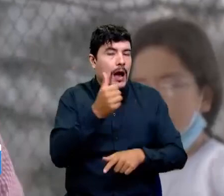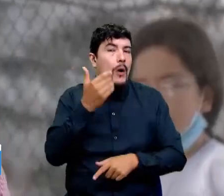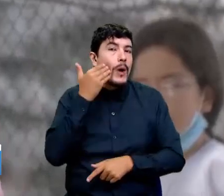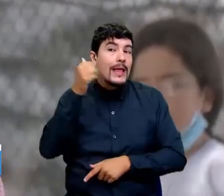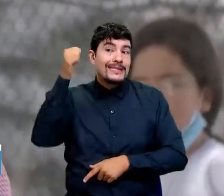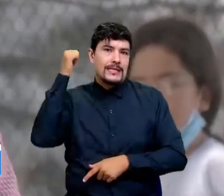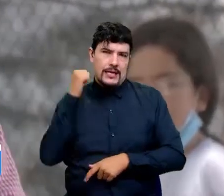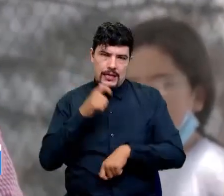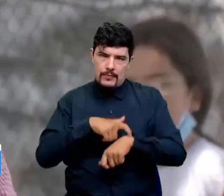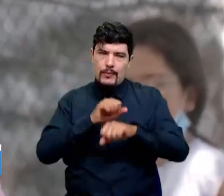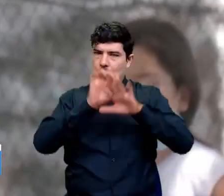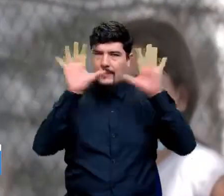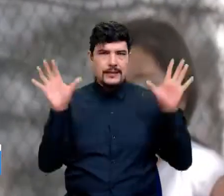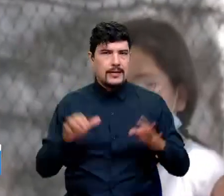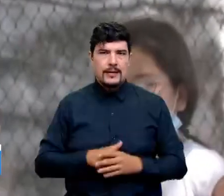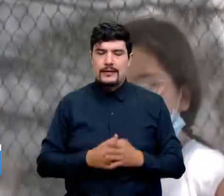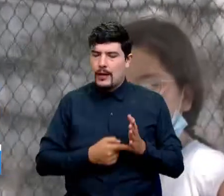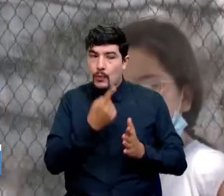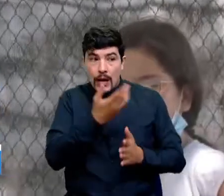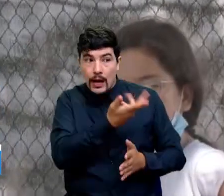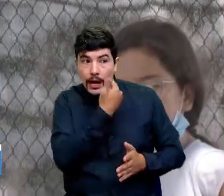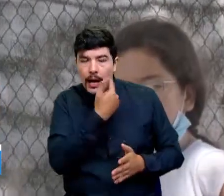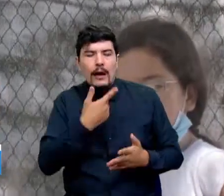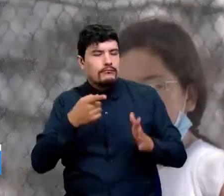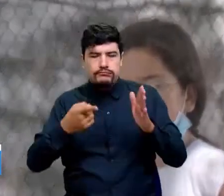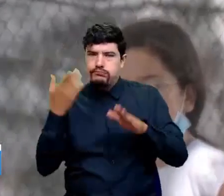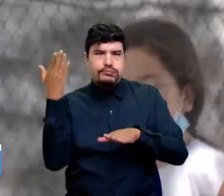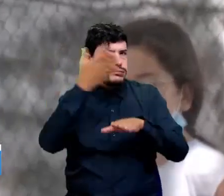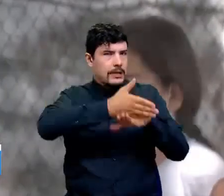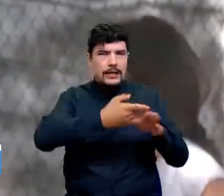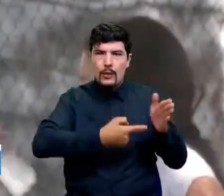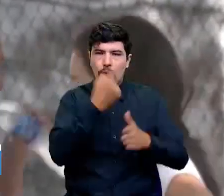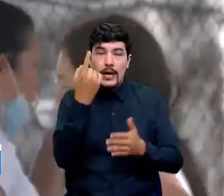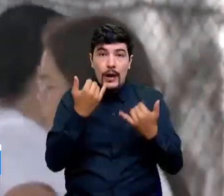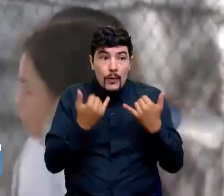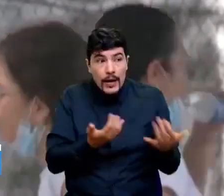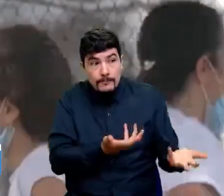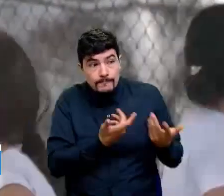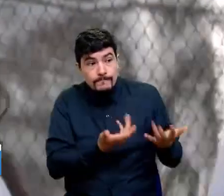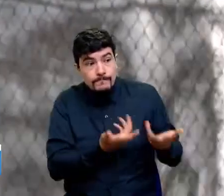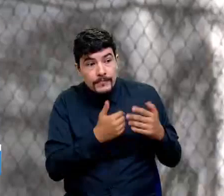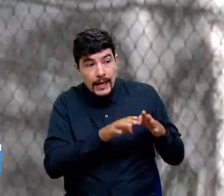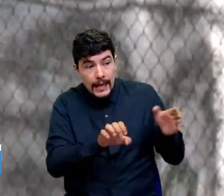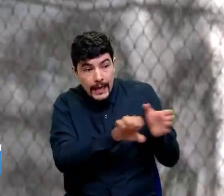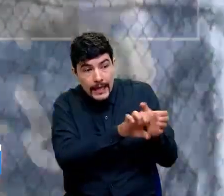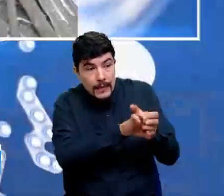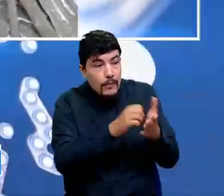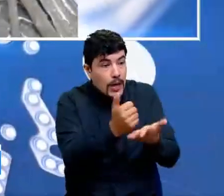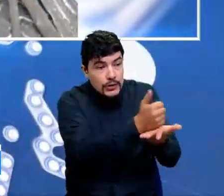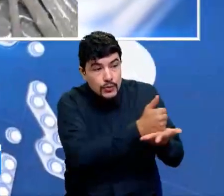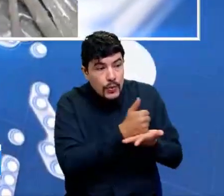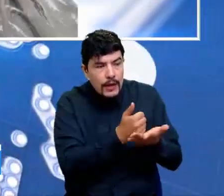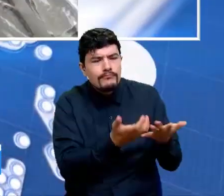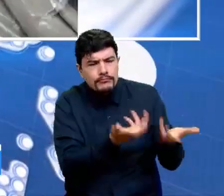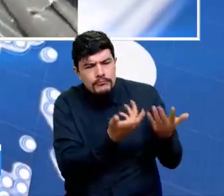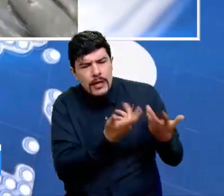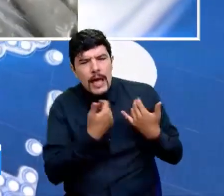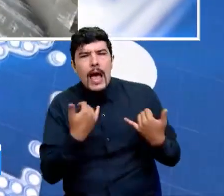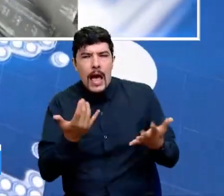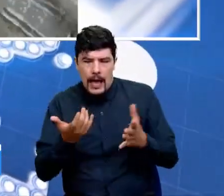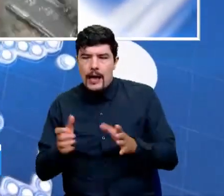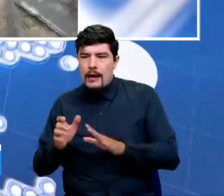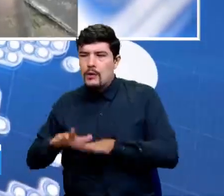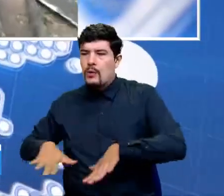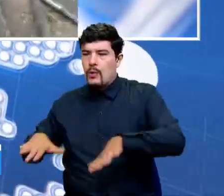horas de la mañana inmediatamente tuvimos conocimientos. En ese momento estamos esperando obtener información de los equipos de socorro para proceder con las actividades que